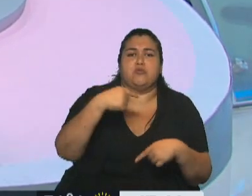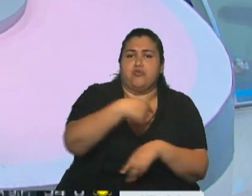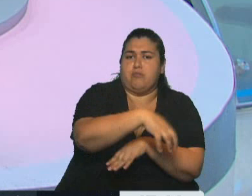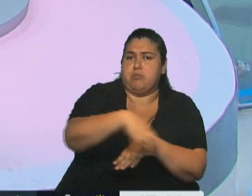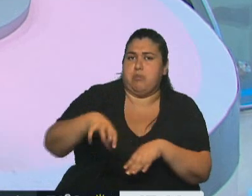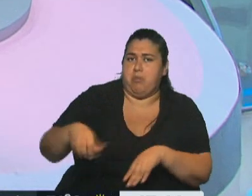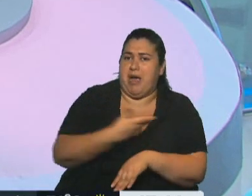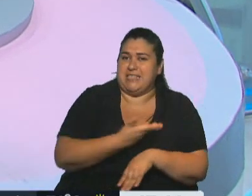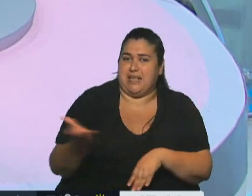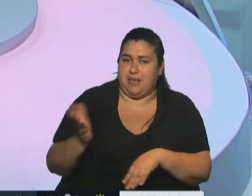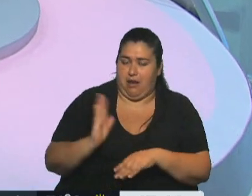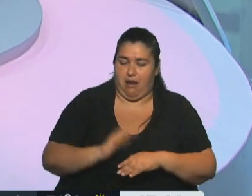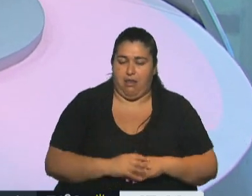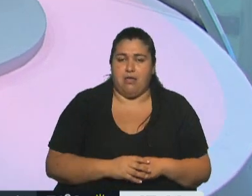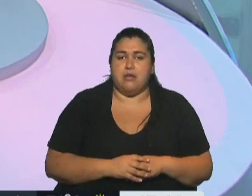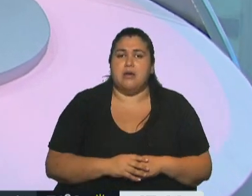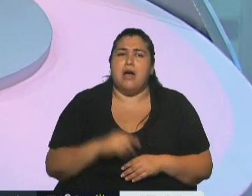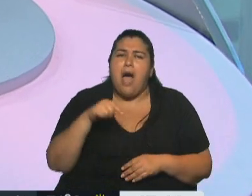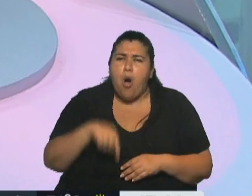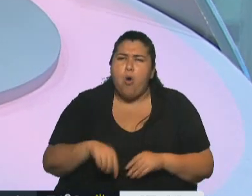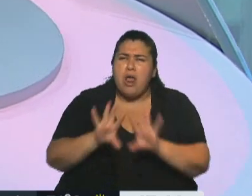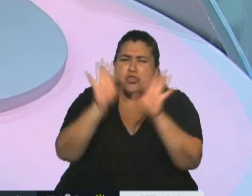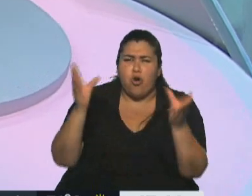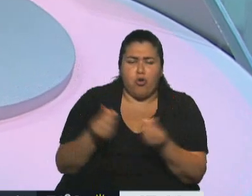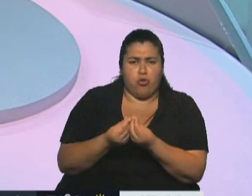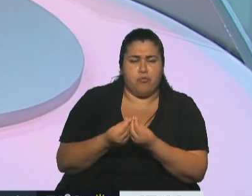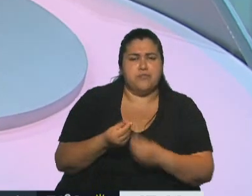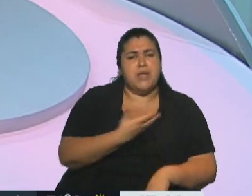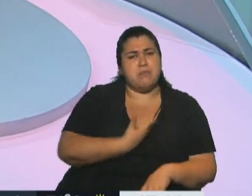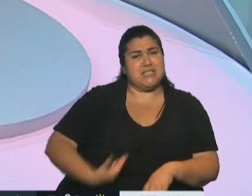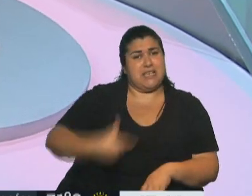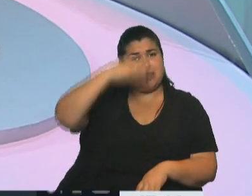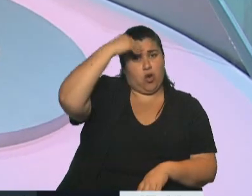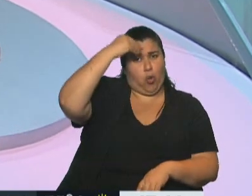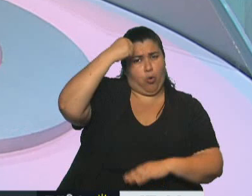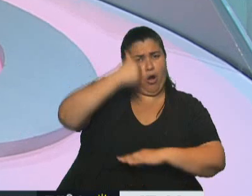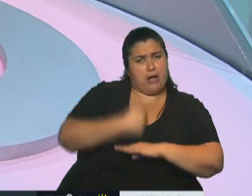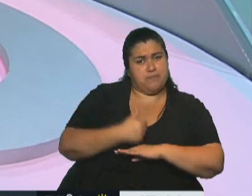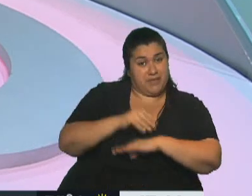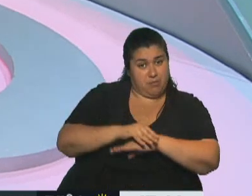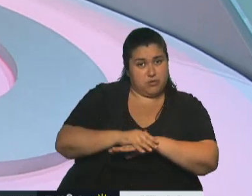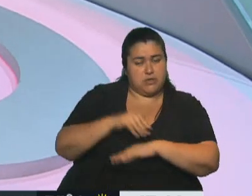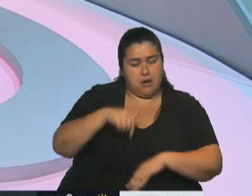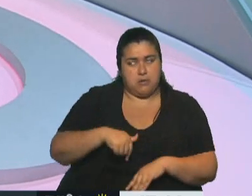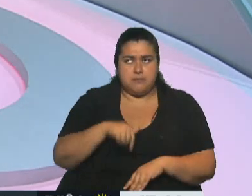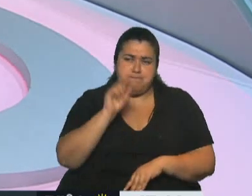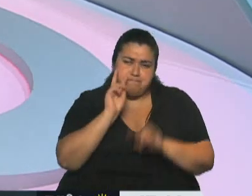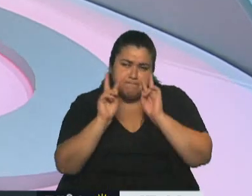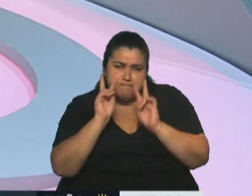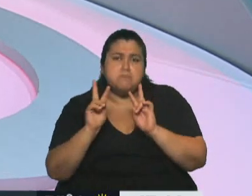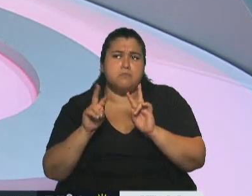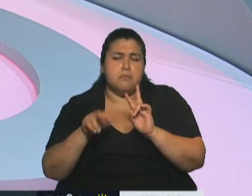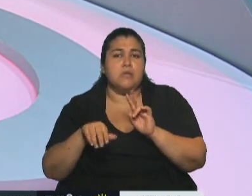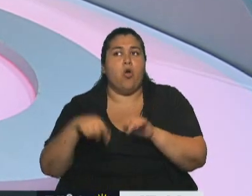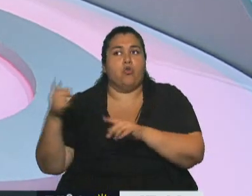surge ahora es qué escenario es posible, ¿no? Un Noboa no solo un Noboa, porque la dirigencia política en gran parte ha respaldado, más allá